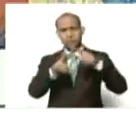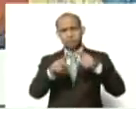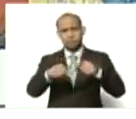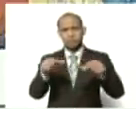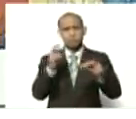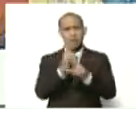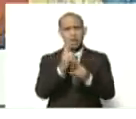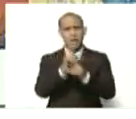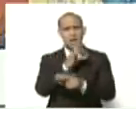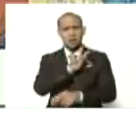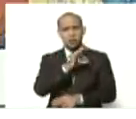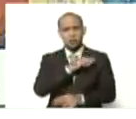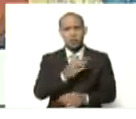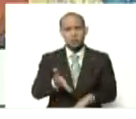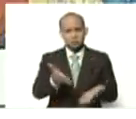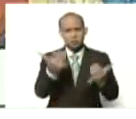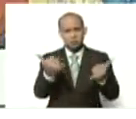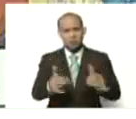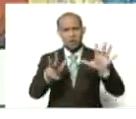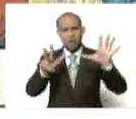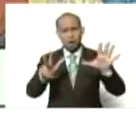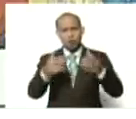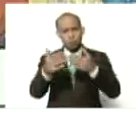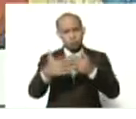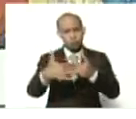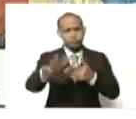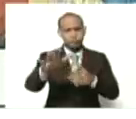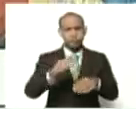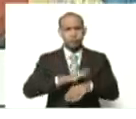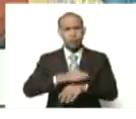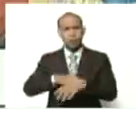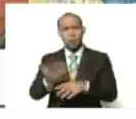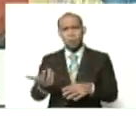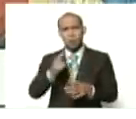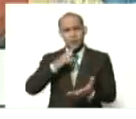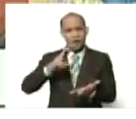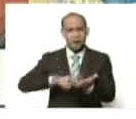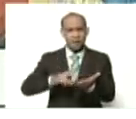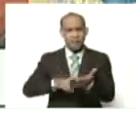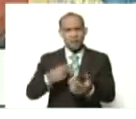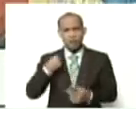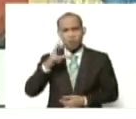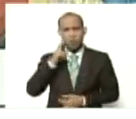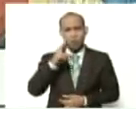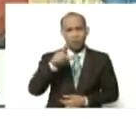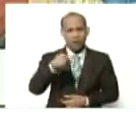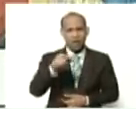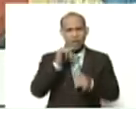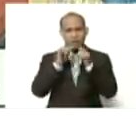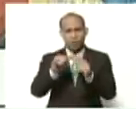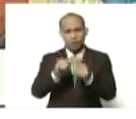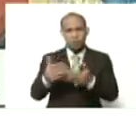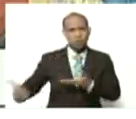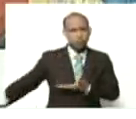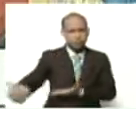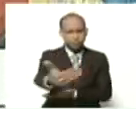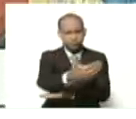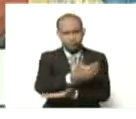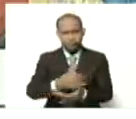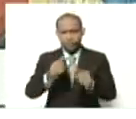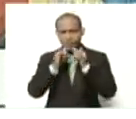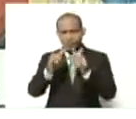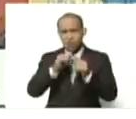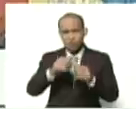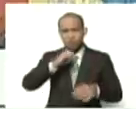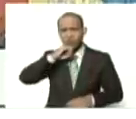sociales. Vamos a transmitirlo a las 8, porque realmente he visto este documental y recoge para